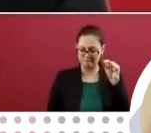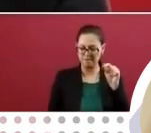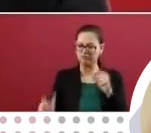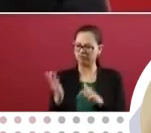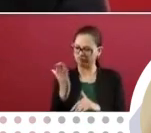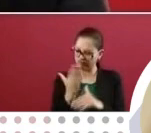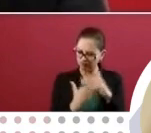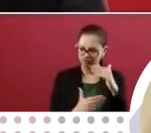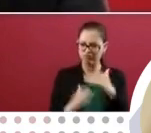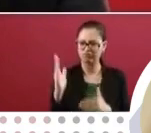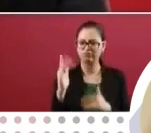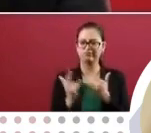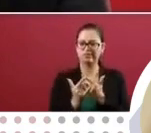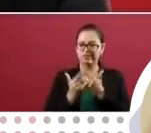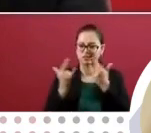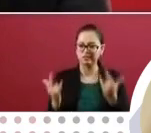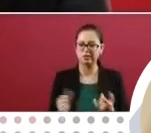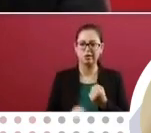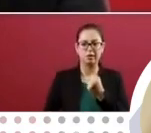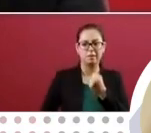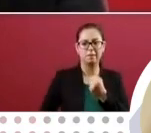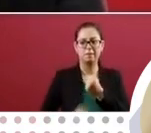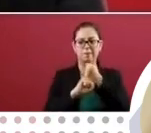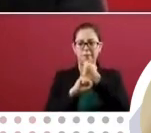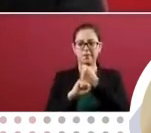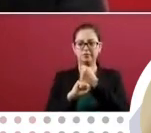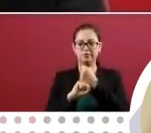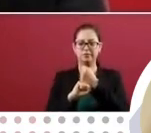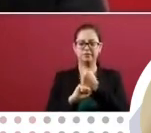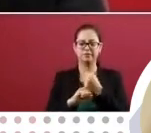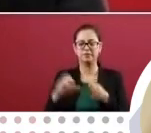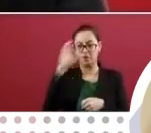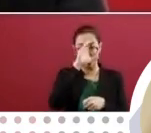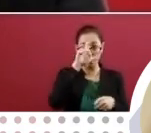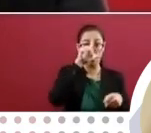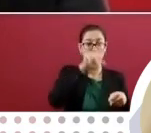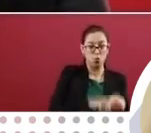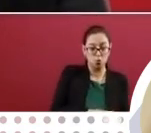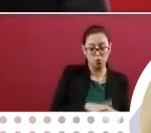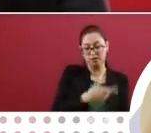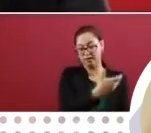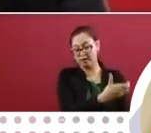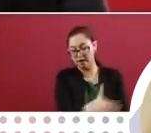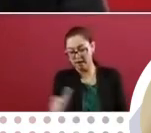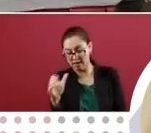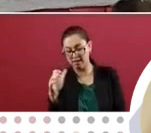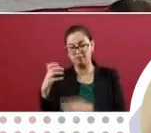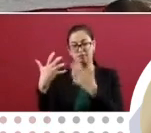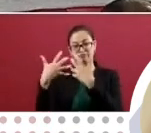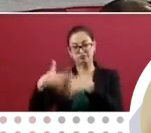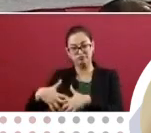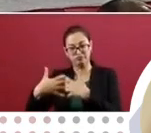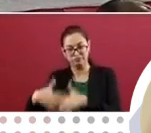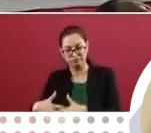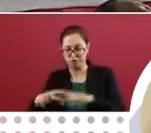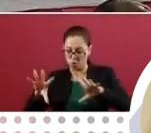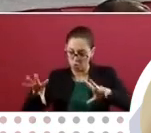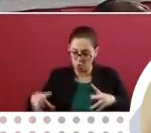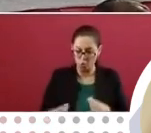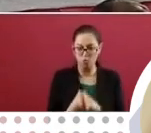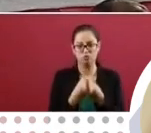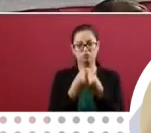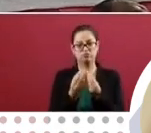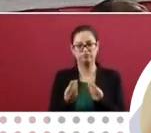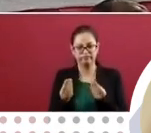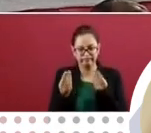de los funcionarios públicos encargados de este proceso. Habrá que ir a la mañanera a preguntar al presidente. Vaya política de comunicación, nótese